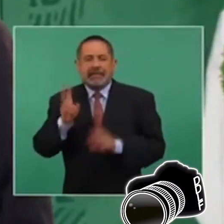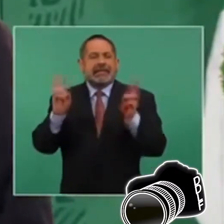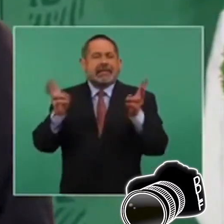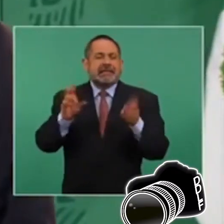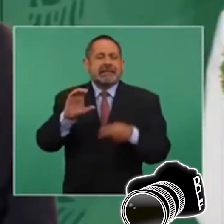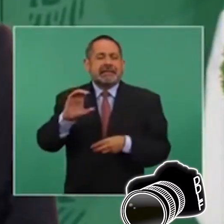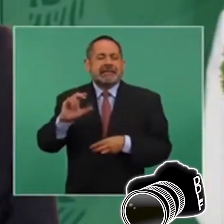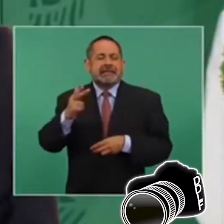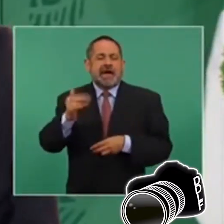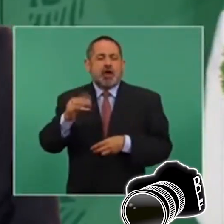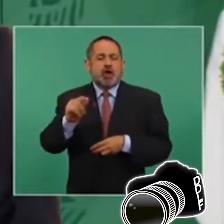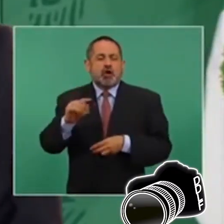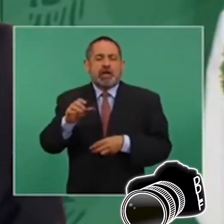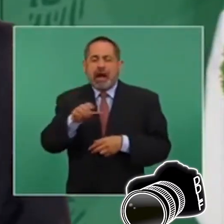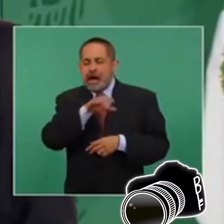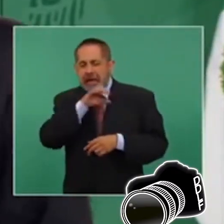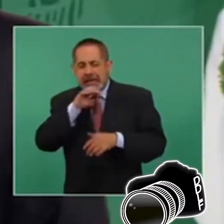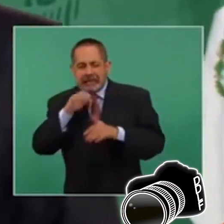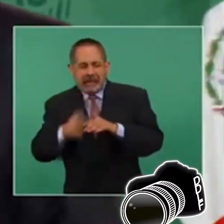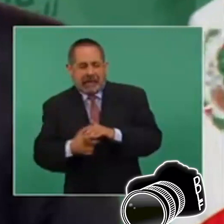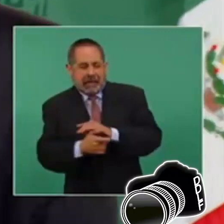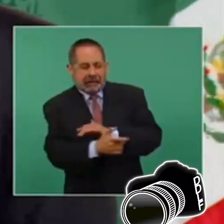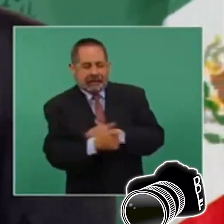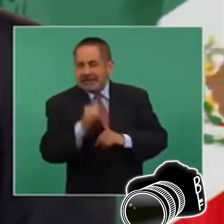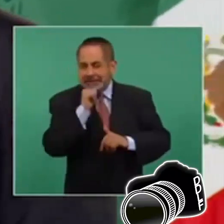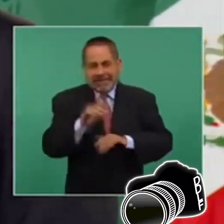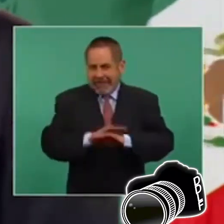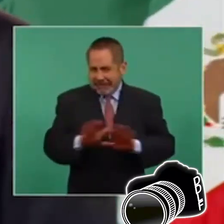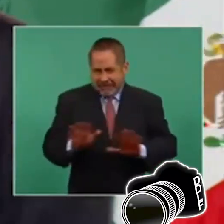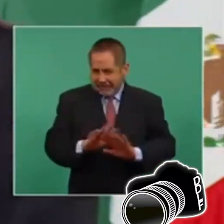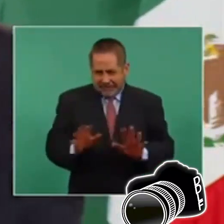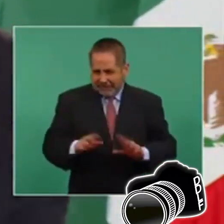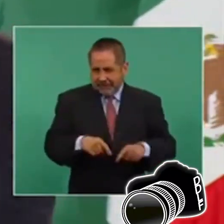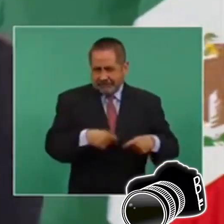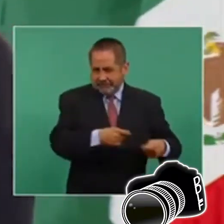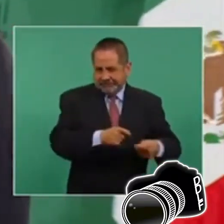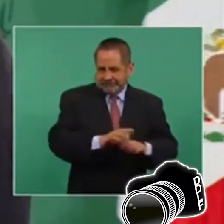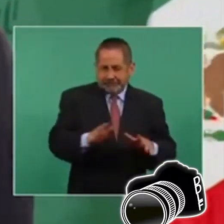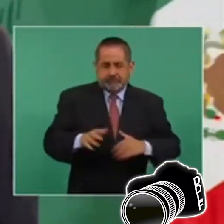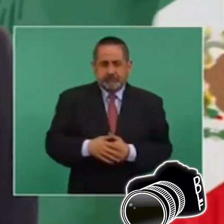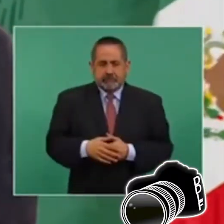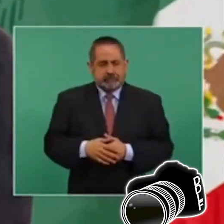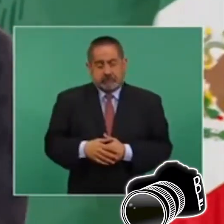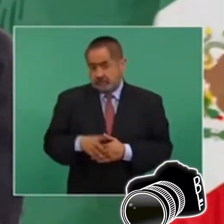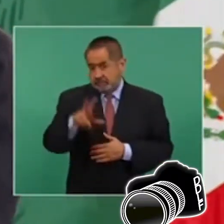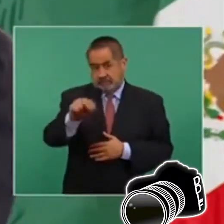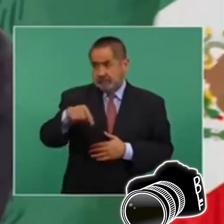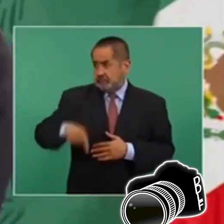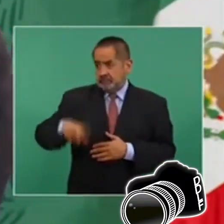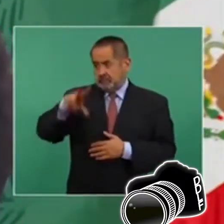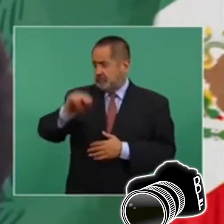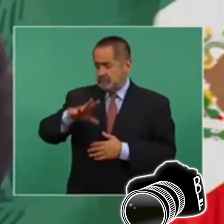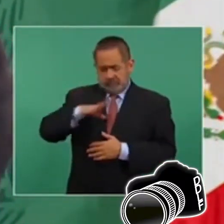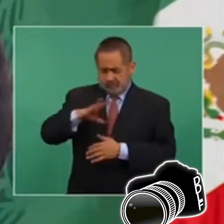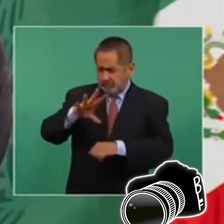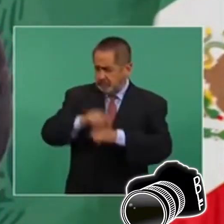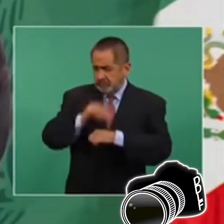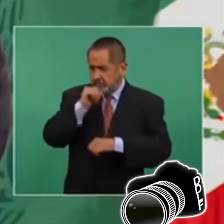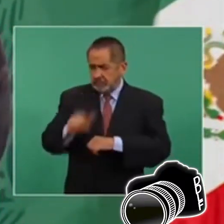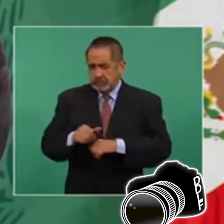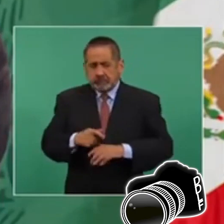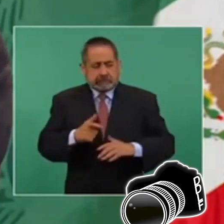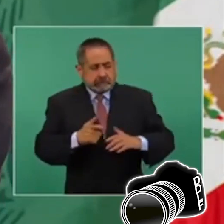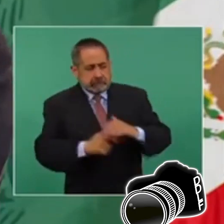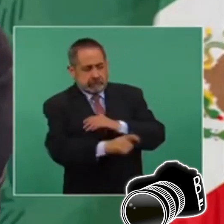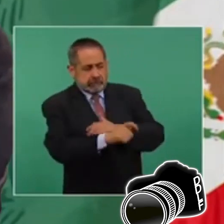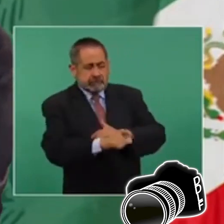presidente Andrés Manuel López Obrador aseguró que en su gobierno no se cultiva el chayote en alusión a la compra de